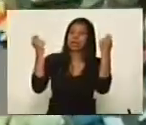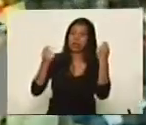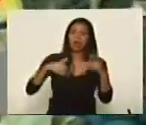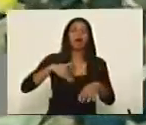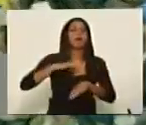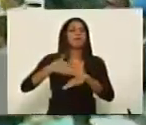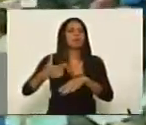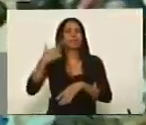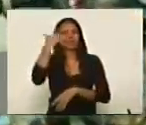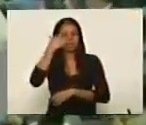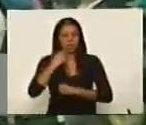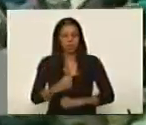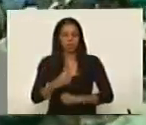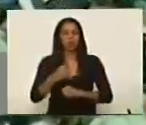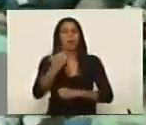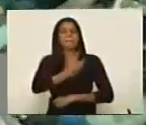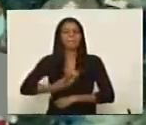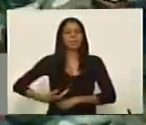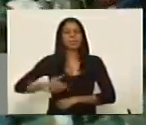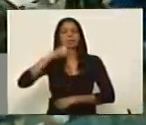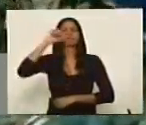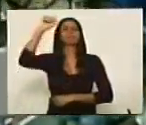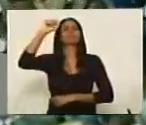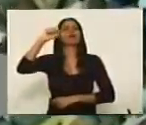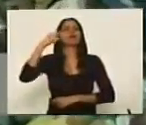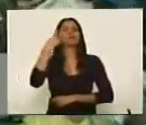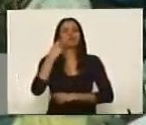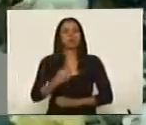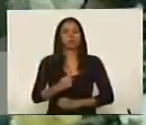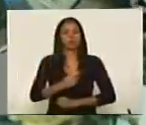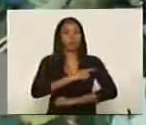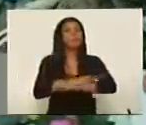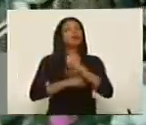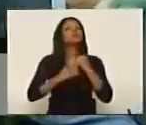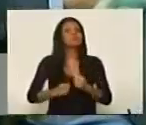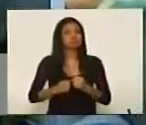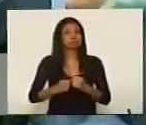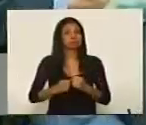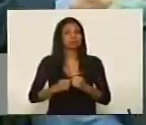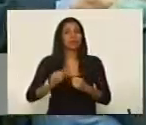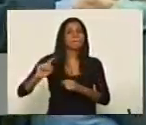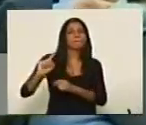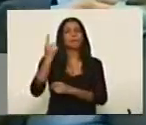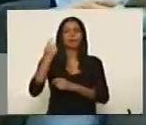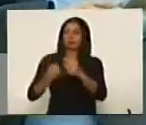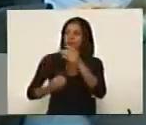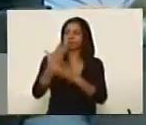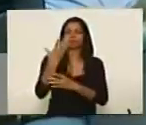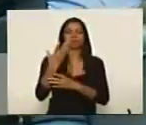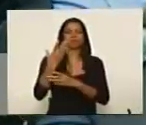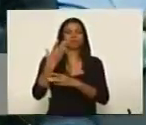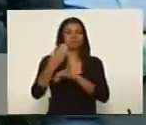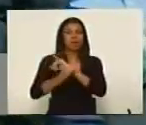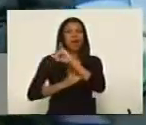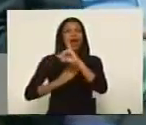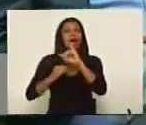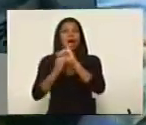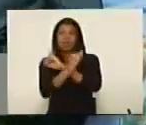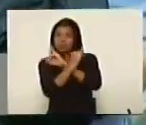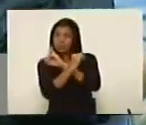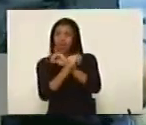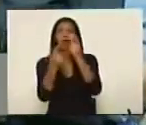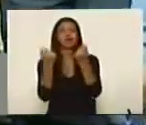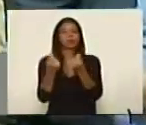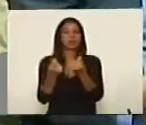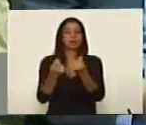la convicción férrea del presidente Nicolás Maduro y la valentía de ser pionero en el mundo de las criptomonedas. En la acera del frente hemos escuchado